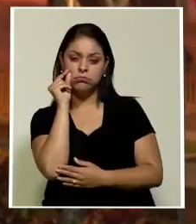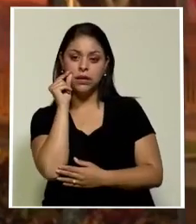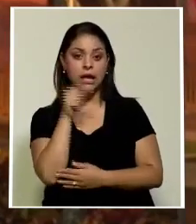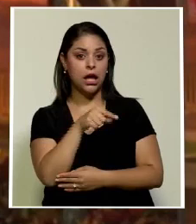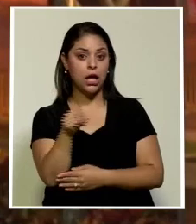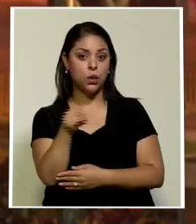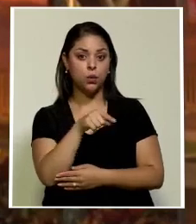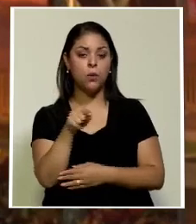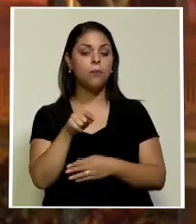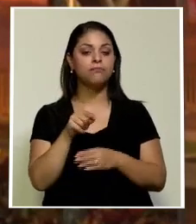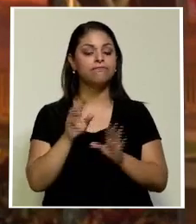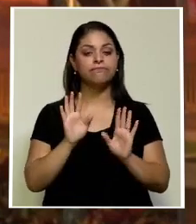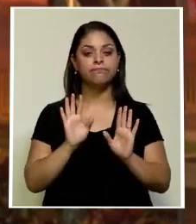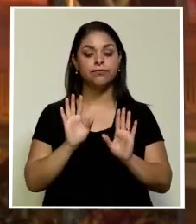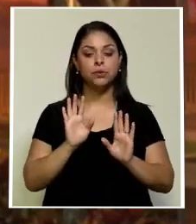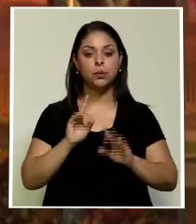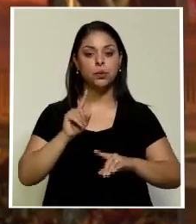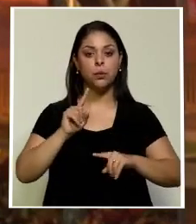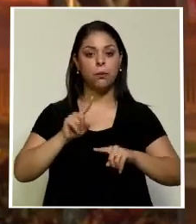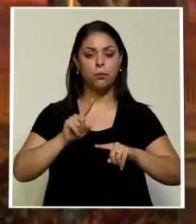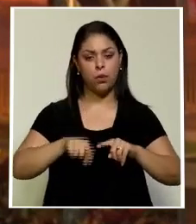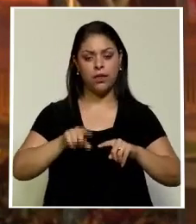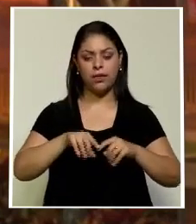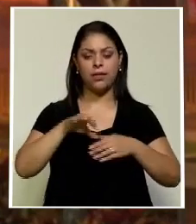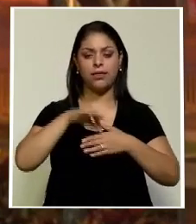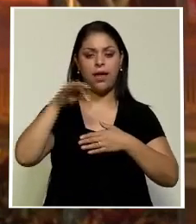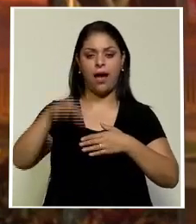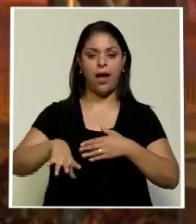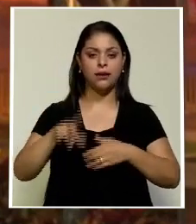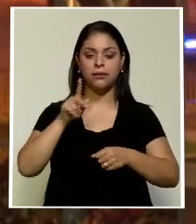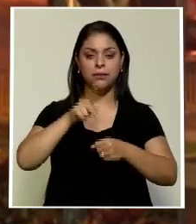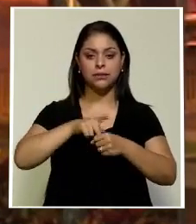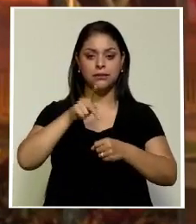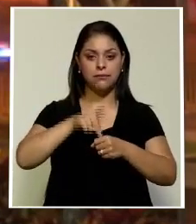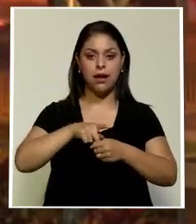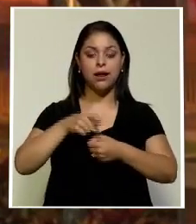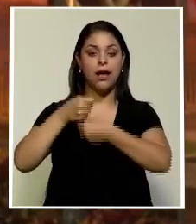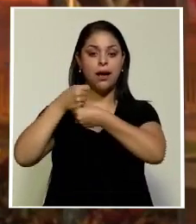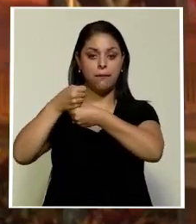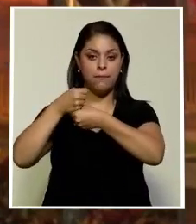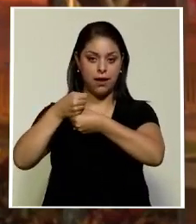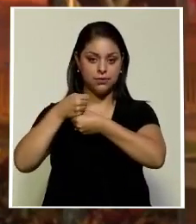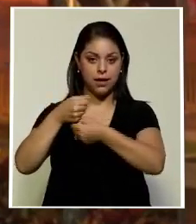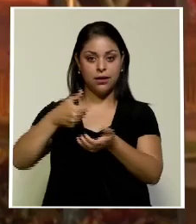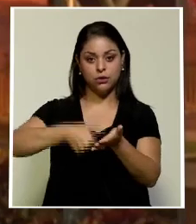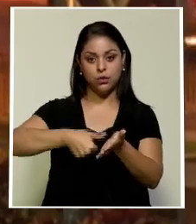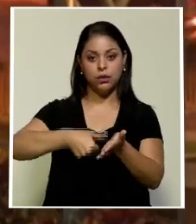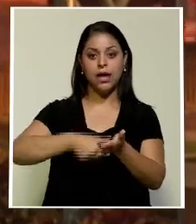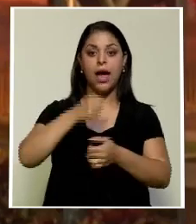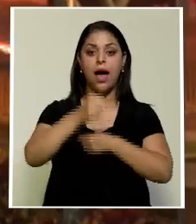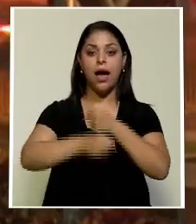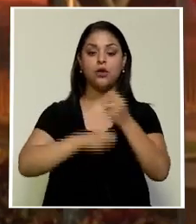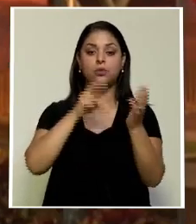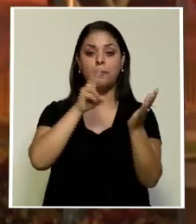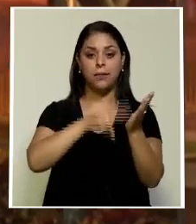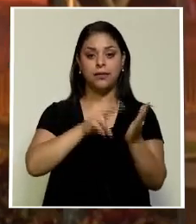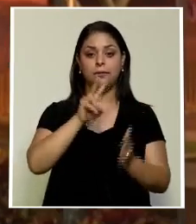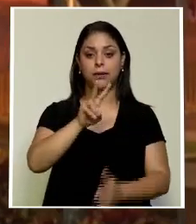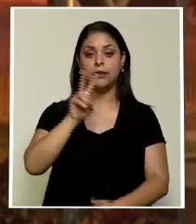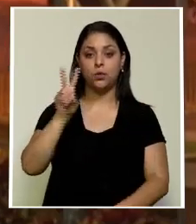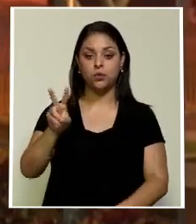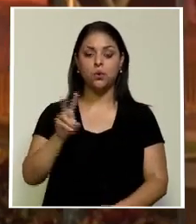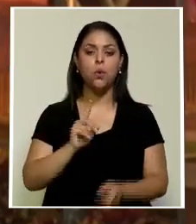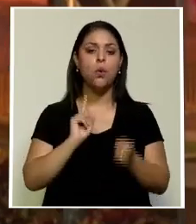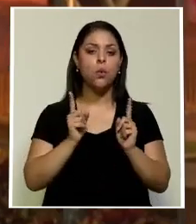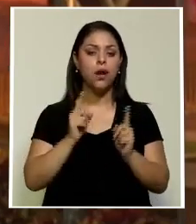podrá o tendría que dejar más bien de participar de lo que es la campaña electoral del 2022. ¿Cuáles son las razones?